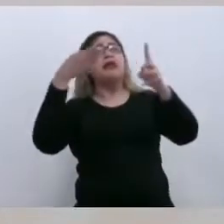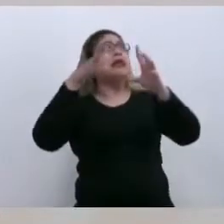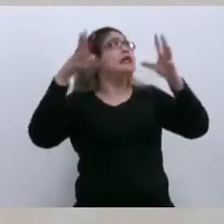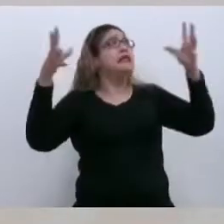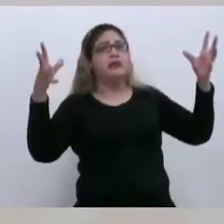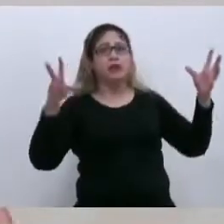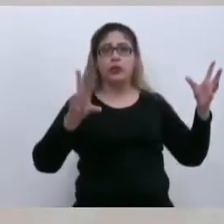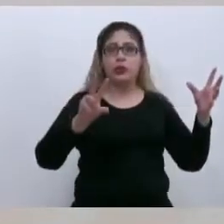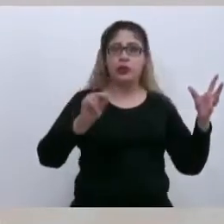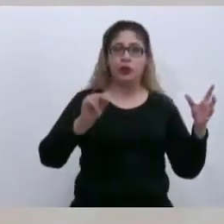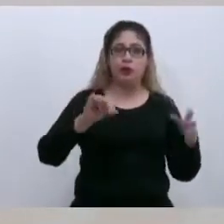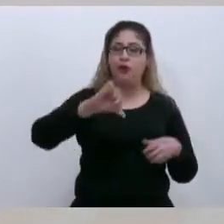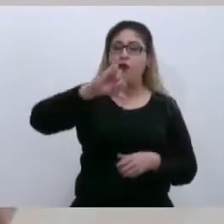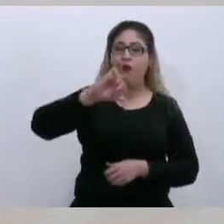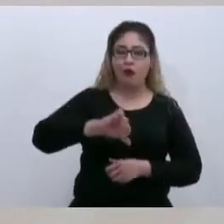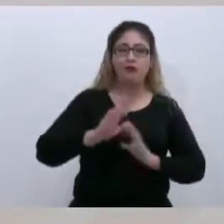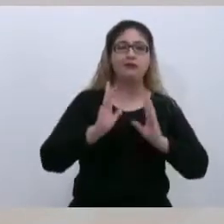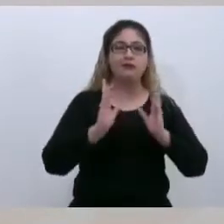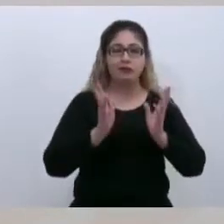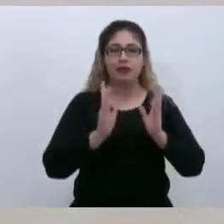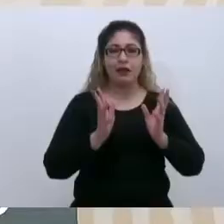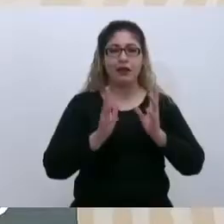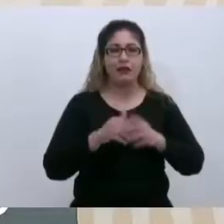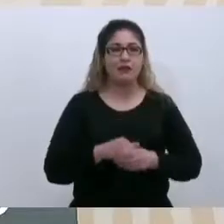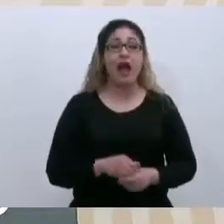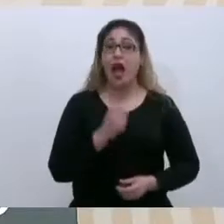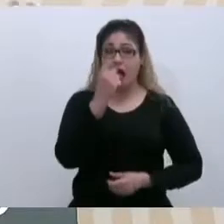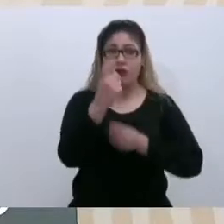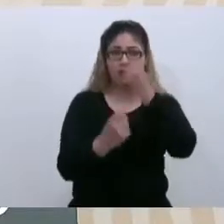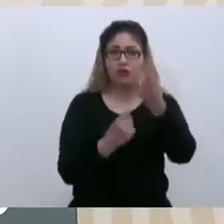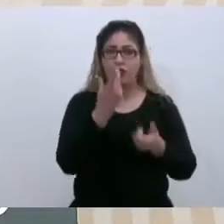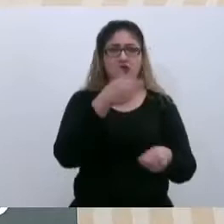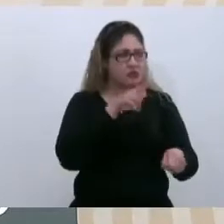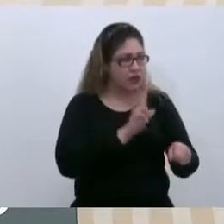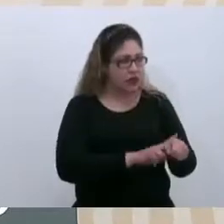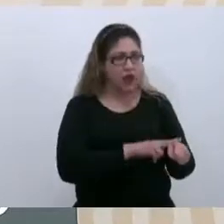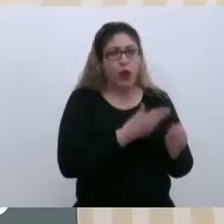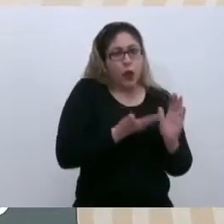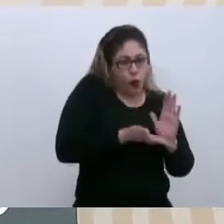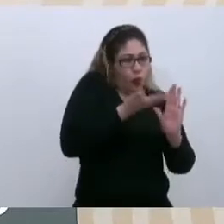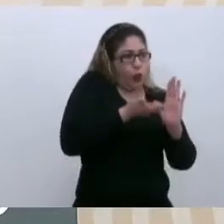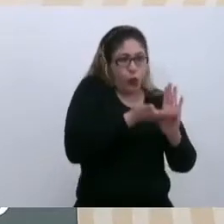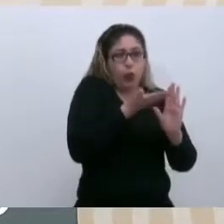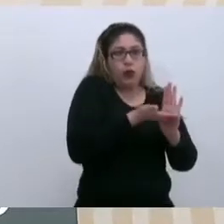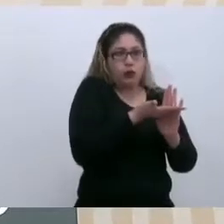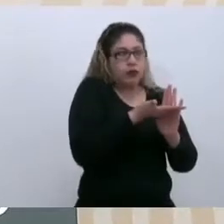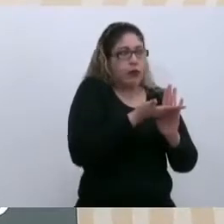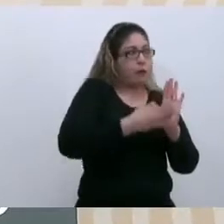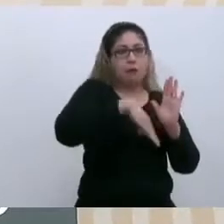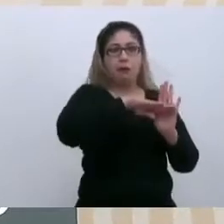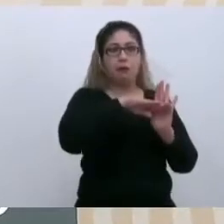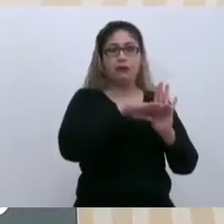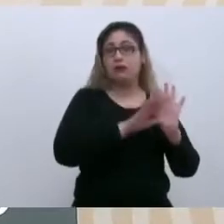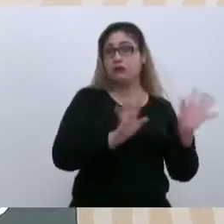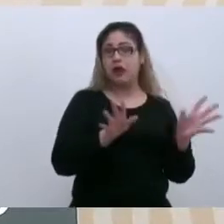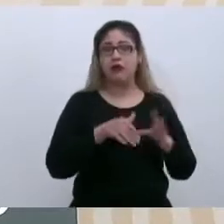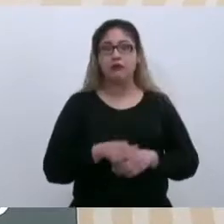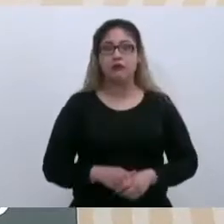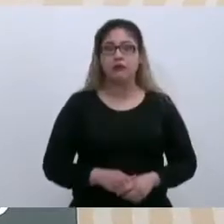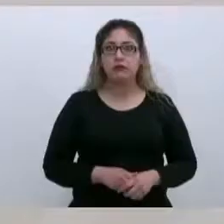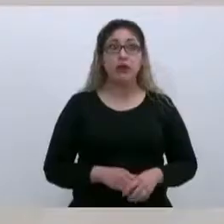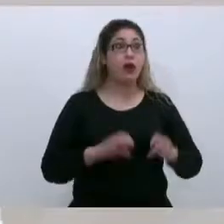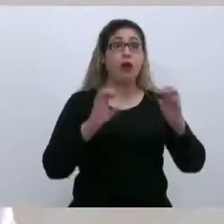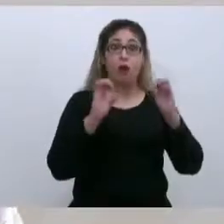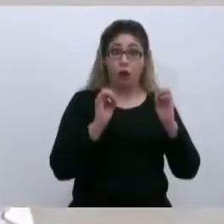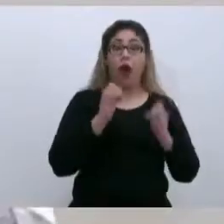problemas en la obra, con problemas jurídicos, de repente los hospitales dejaban de tener, como antes, los